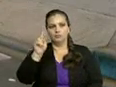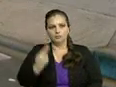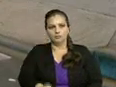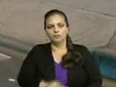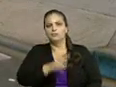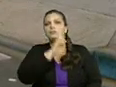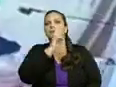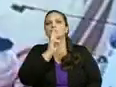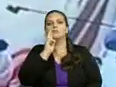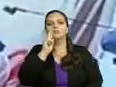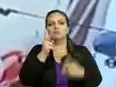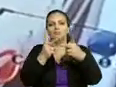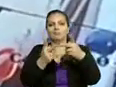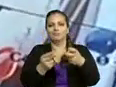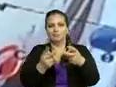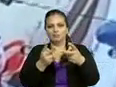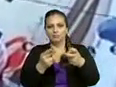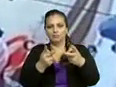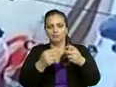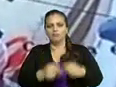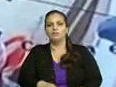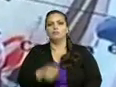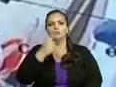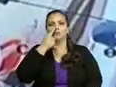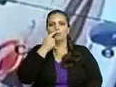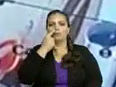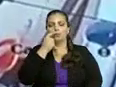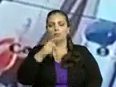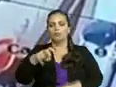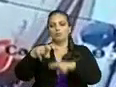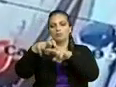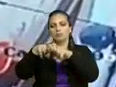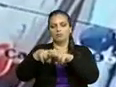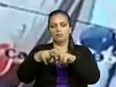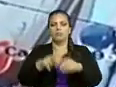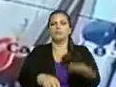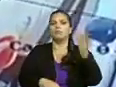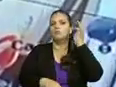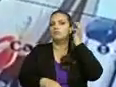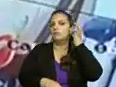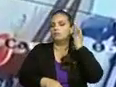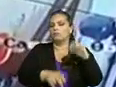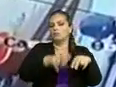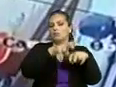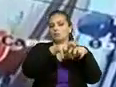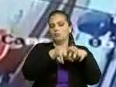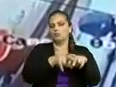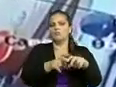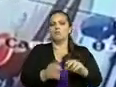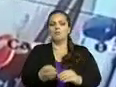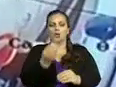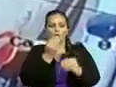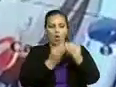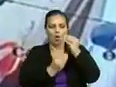y Gómez Rendón. Una de las cámaras del establecimiento registró el crimen.